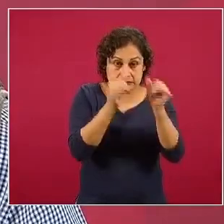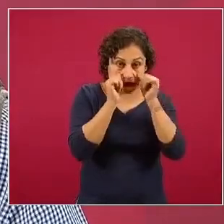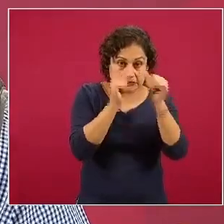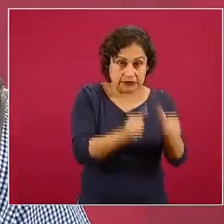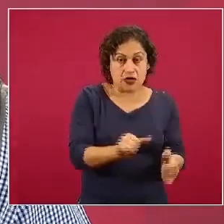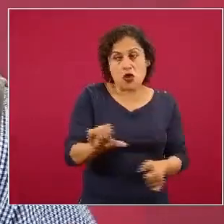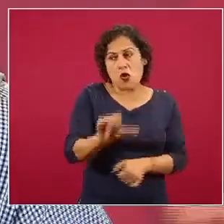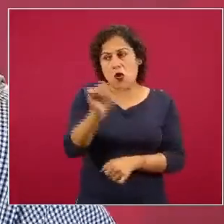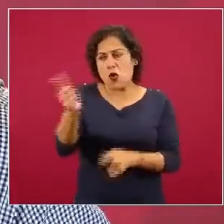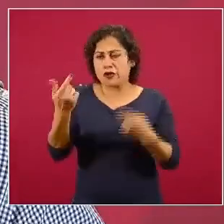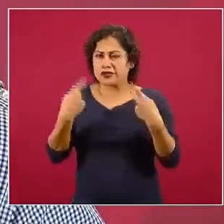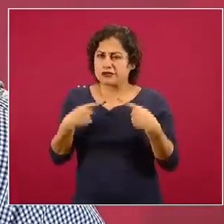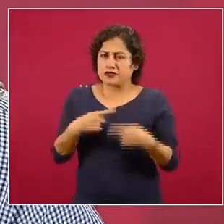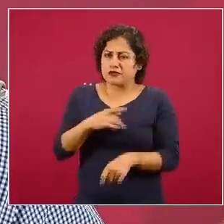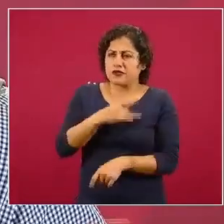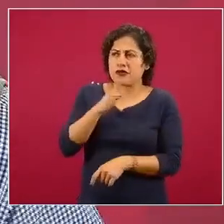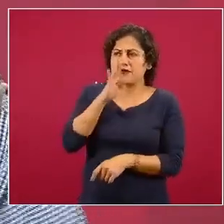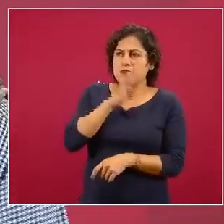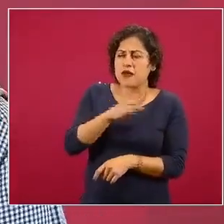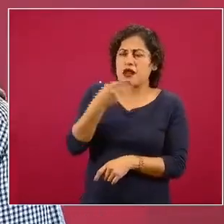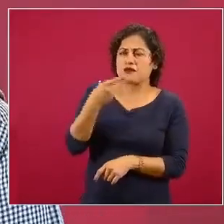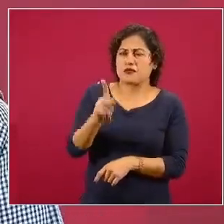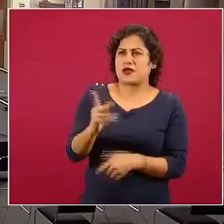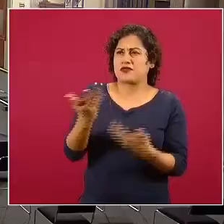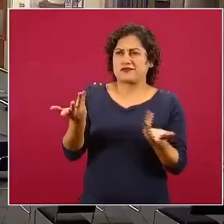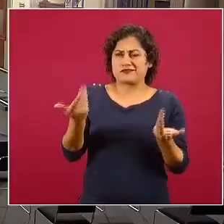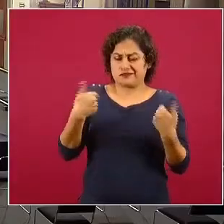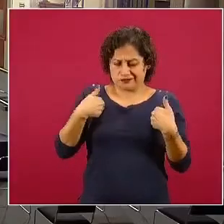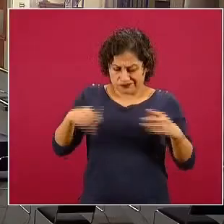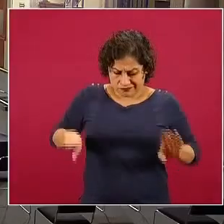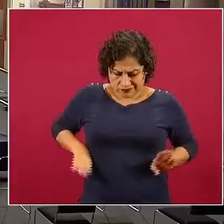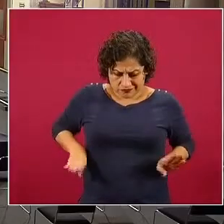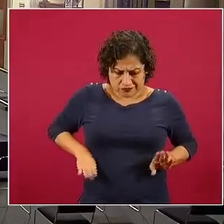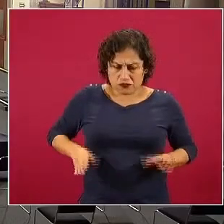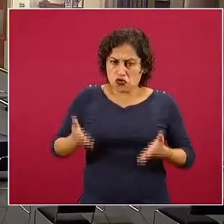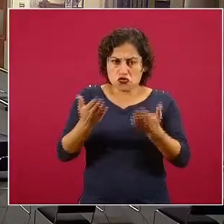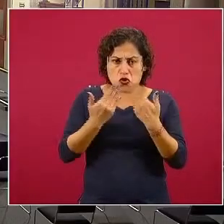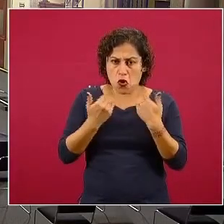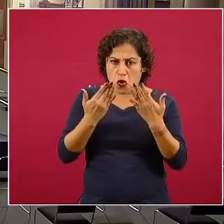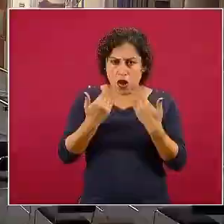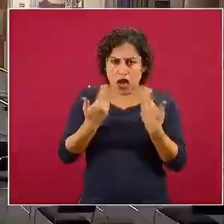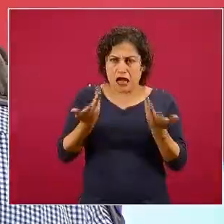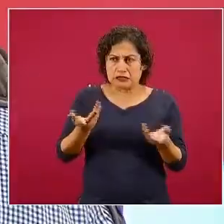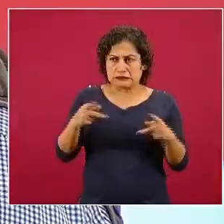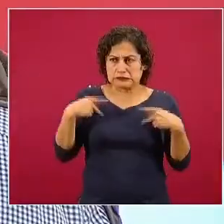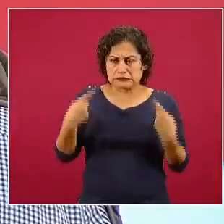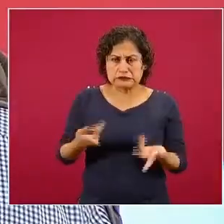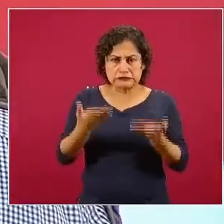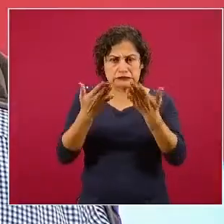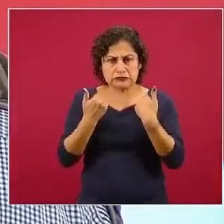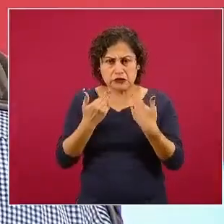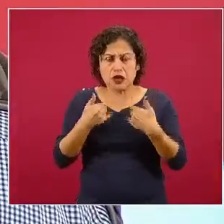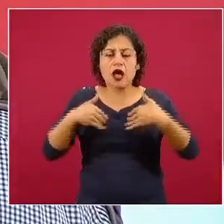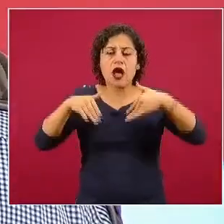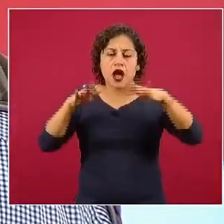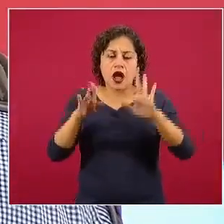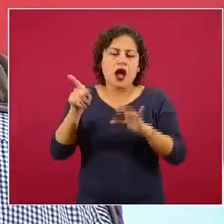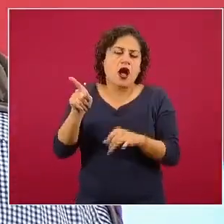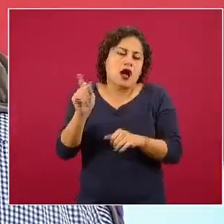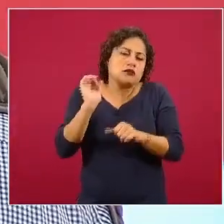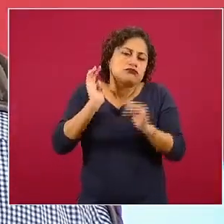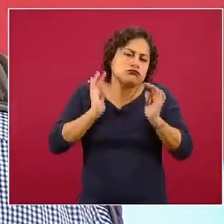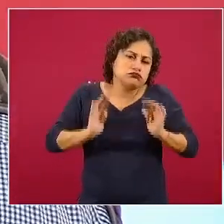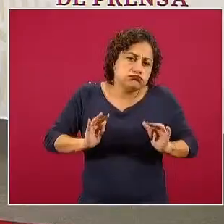con signos y síntomas, pero que no pertenecen a un grupo de riesgo. Muy probablemente en estas personas habrá que estar realizando